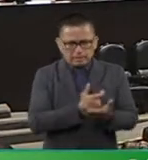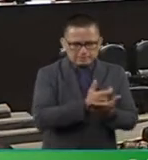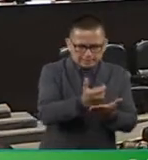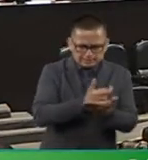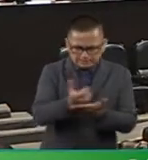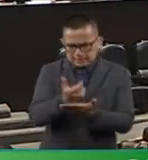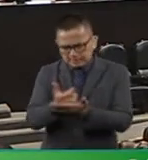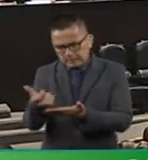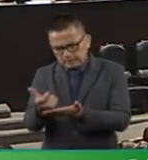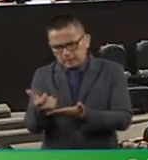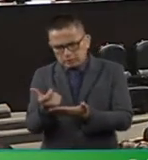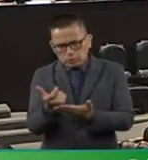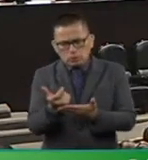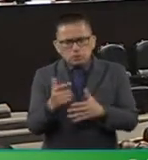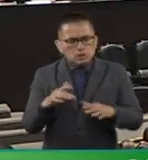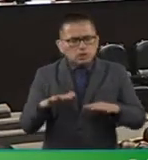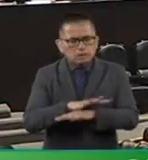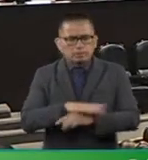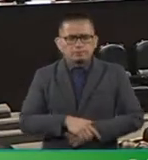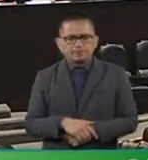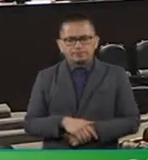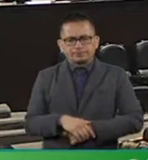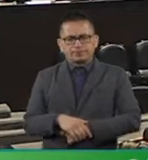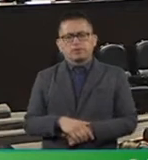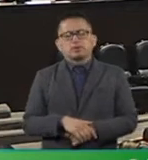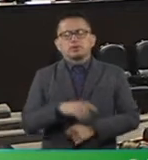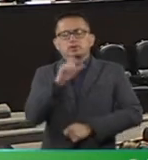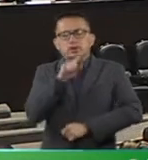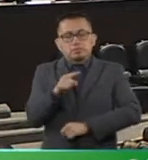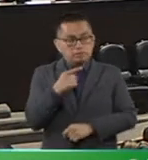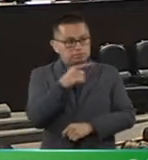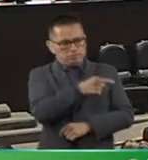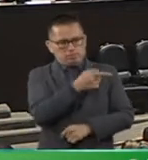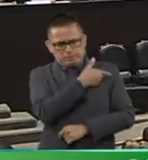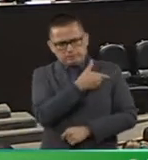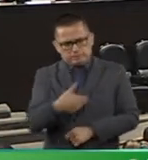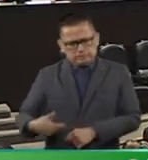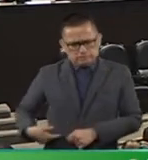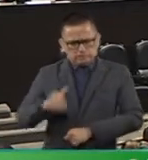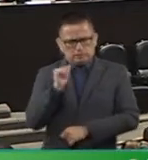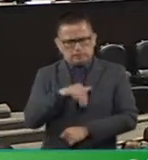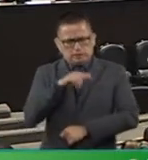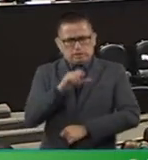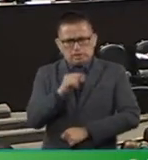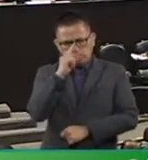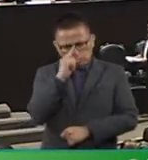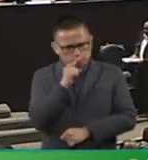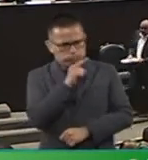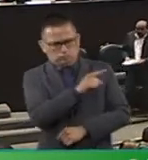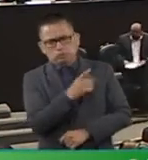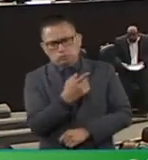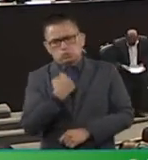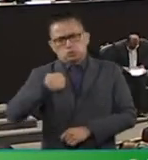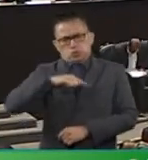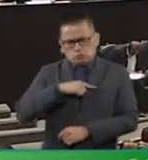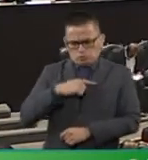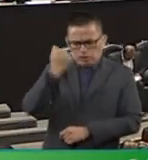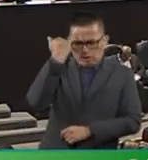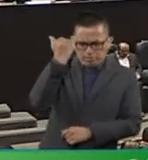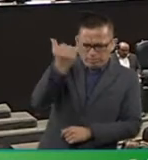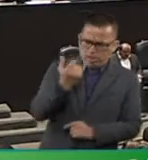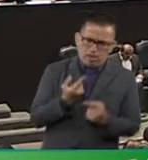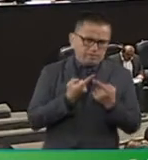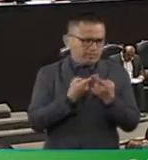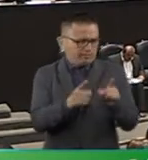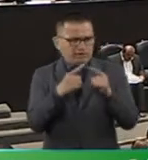dejar constancia de que el presidente López Obrador, más allá de nuestras profundas diferencias de principio a fin